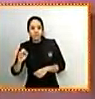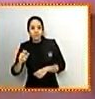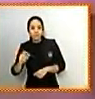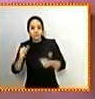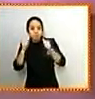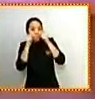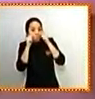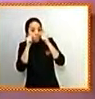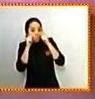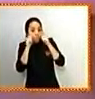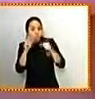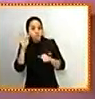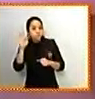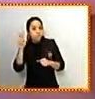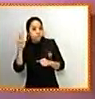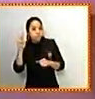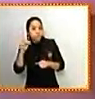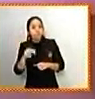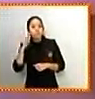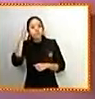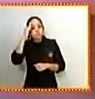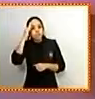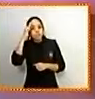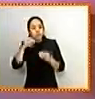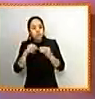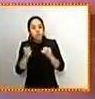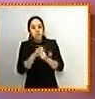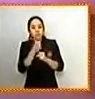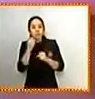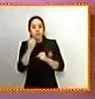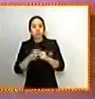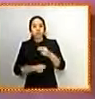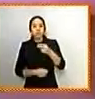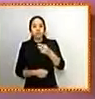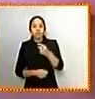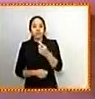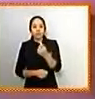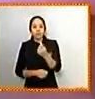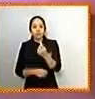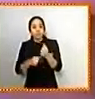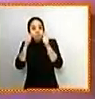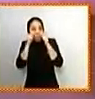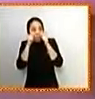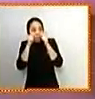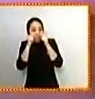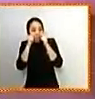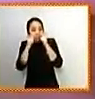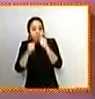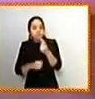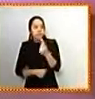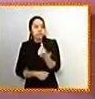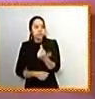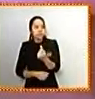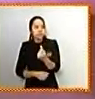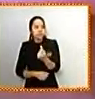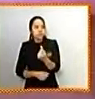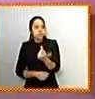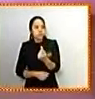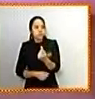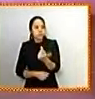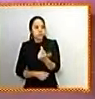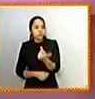pendiente a su pantalla porque vamos a conocer los dos números ganadores. Atentos, jugadores.